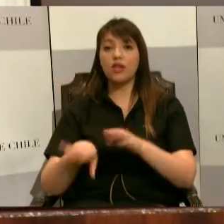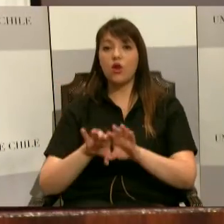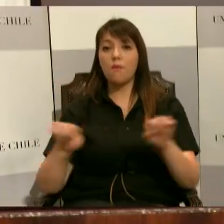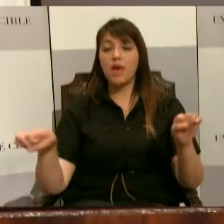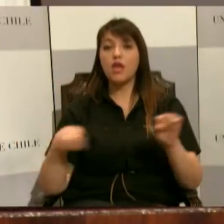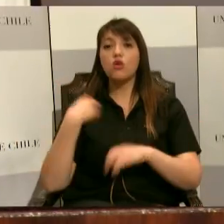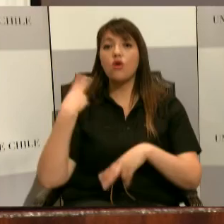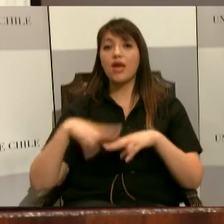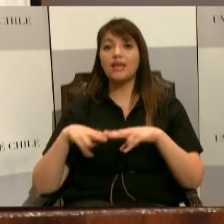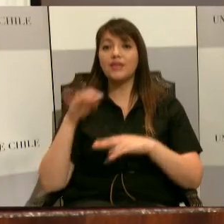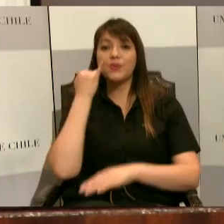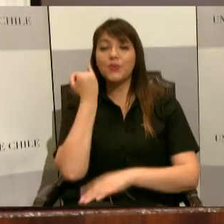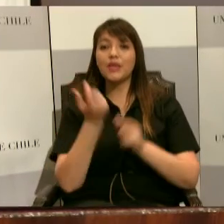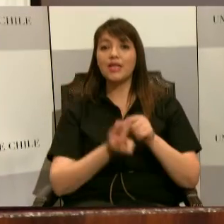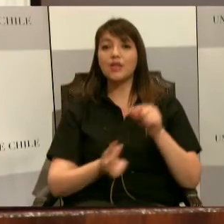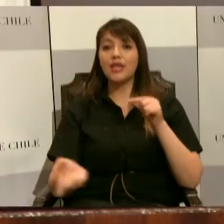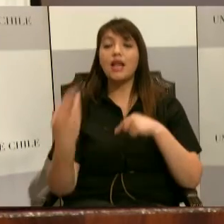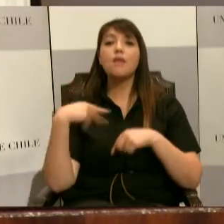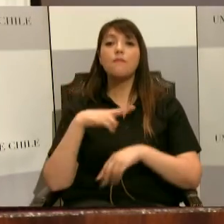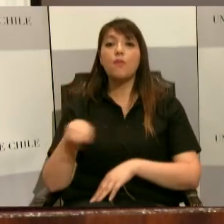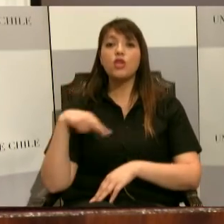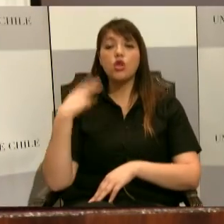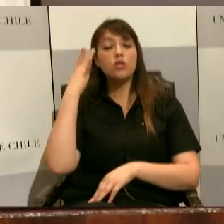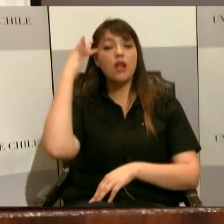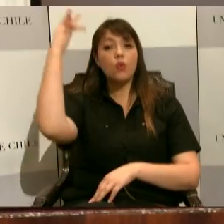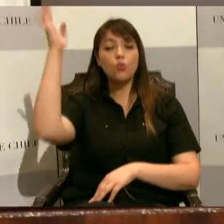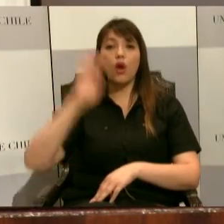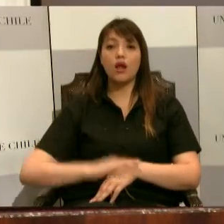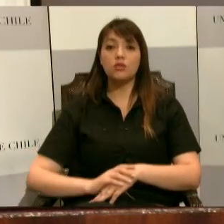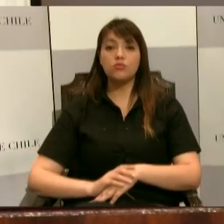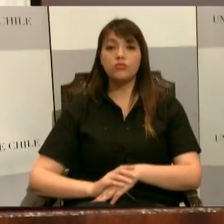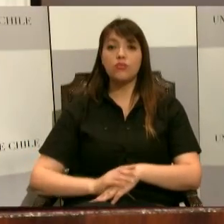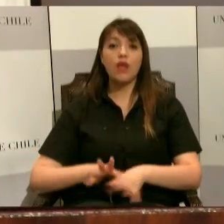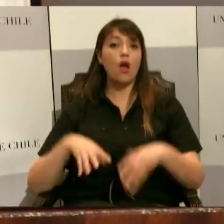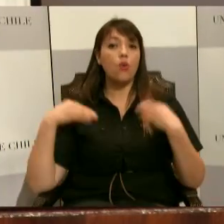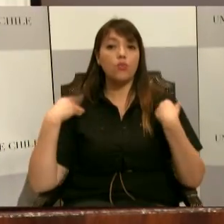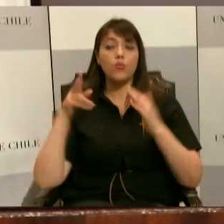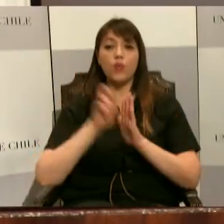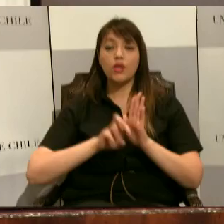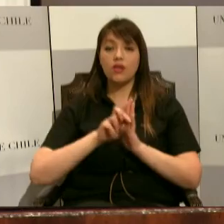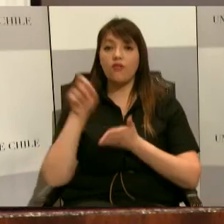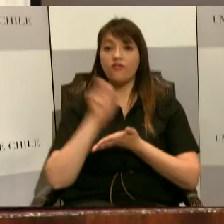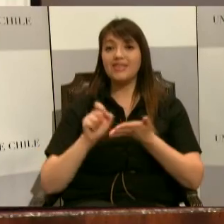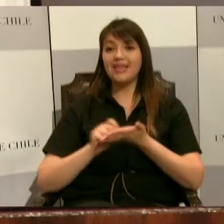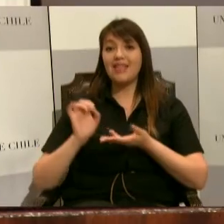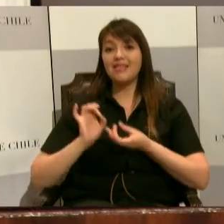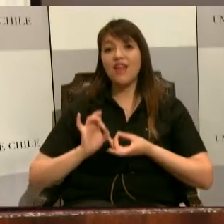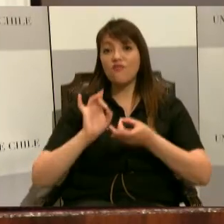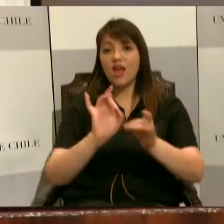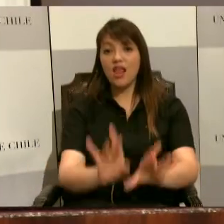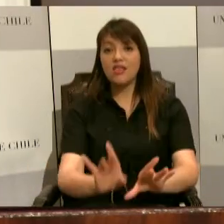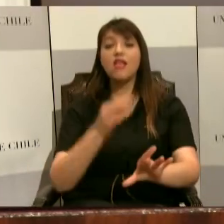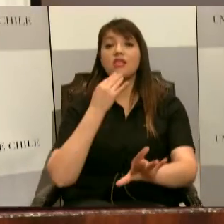con el Instituto Nacional de la Propiedad Intelectual, un acto muy hermoso, la adjudicación del proyecto de oficina de transferencia y